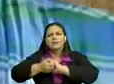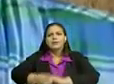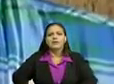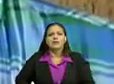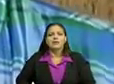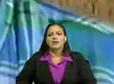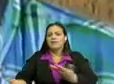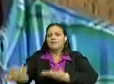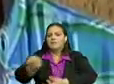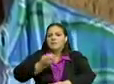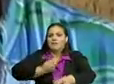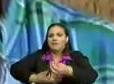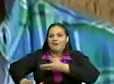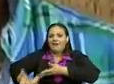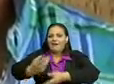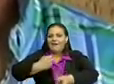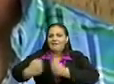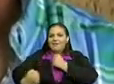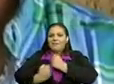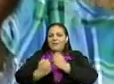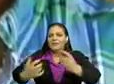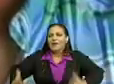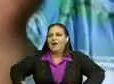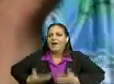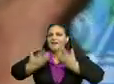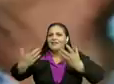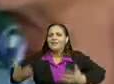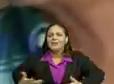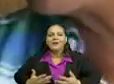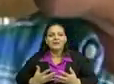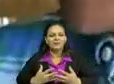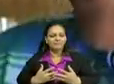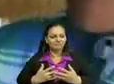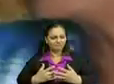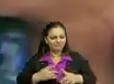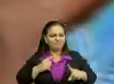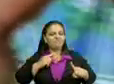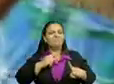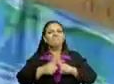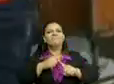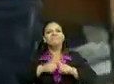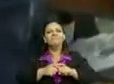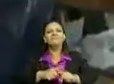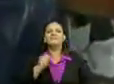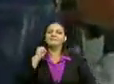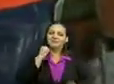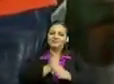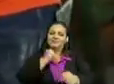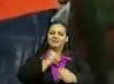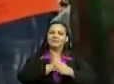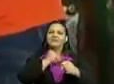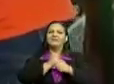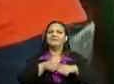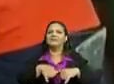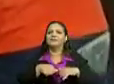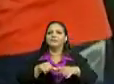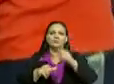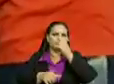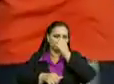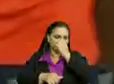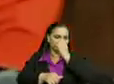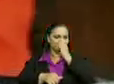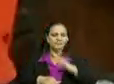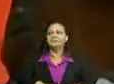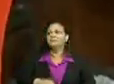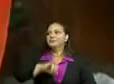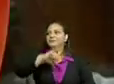clientes, bueno, vamos adelante, nosotros le ayudamos y vea usted. Gracias a Dios hemos salido adelante. Jimmy Flores es parte de la mano de